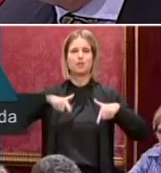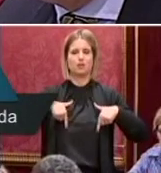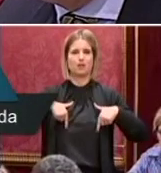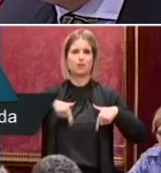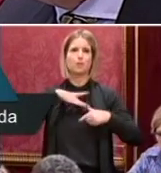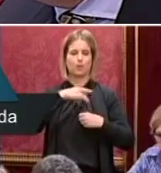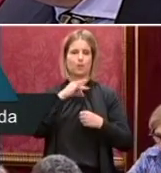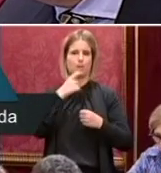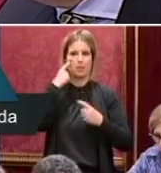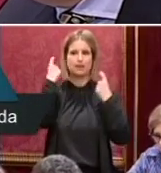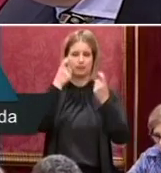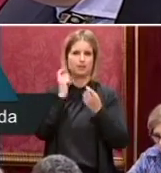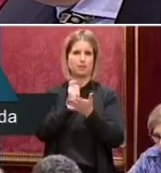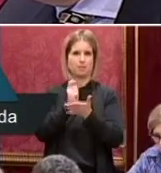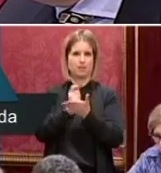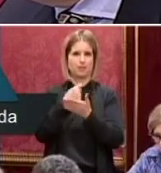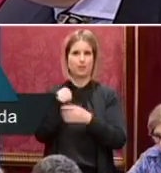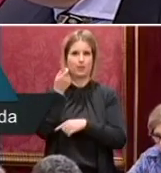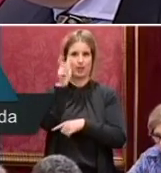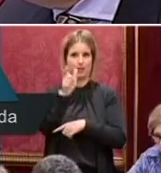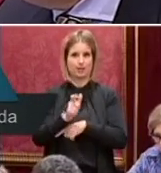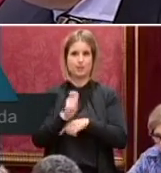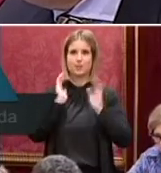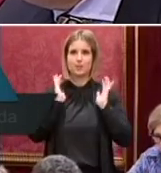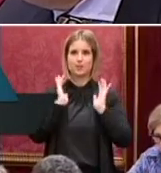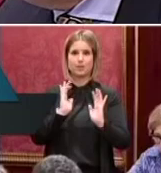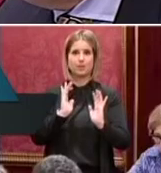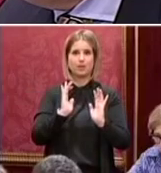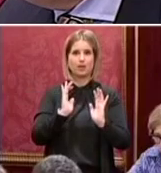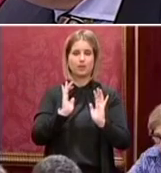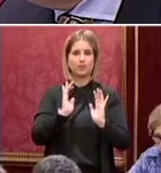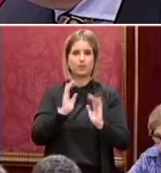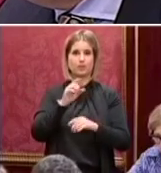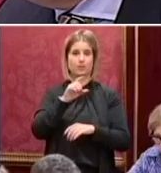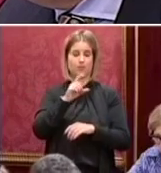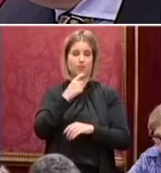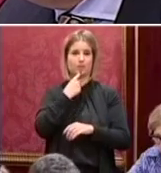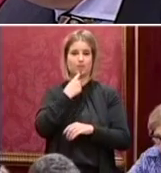poder pagar ese importe. Pero dicho esto, como